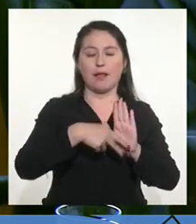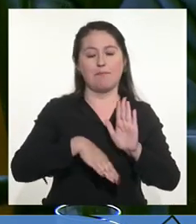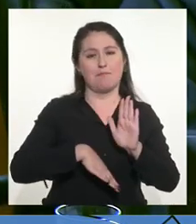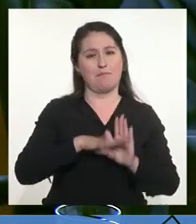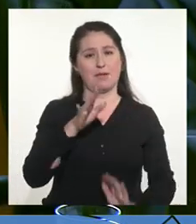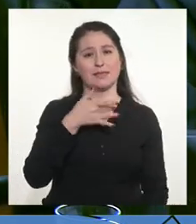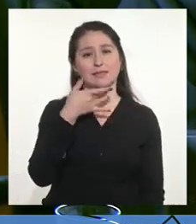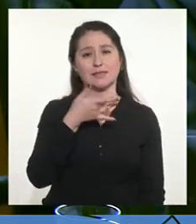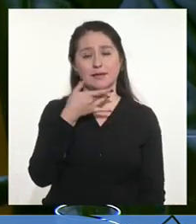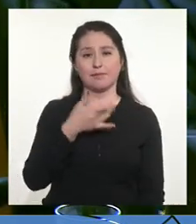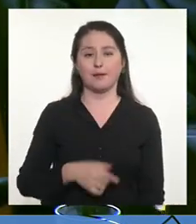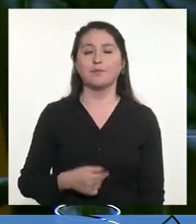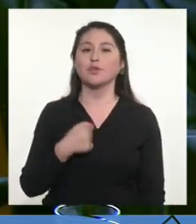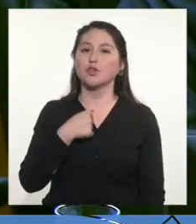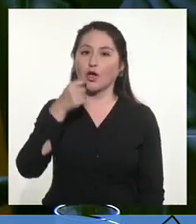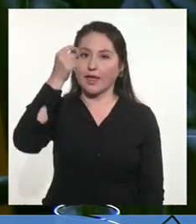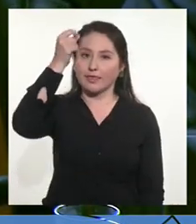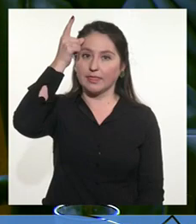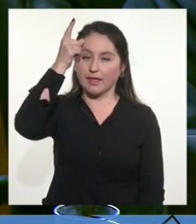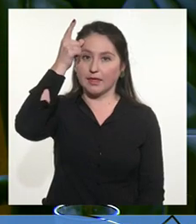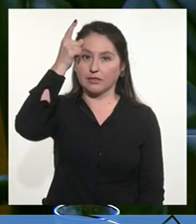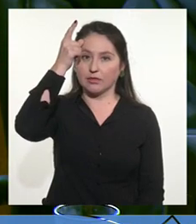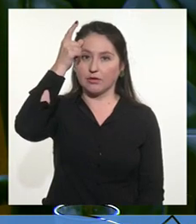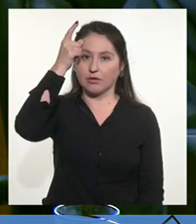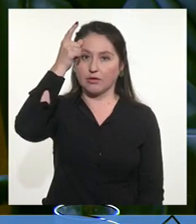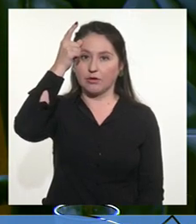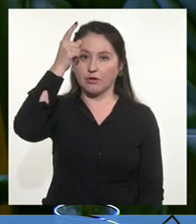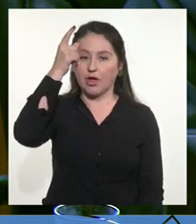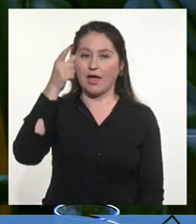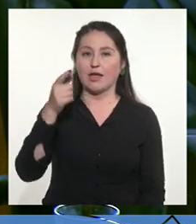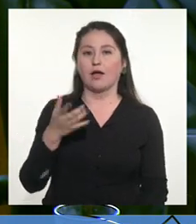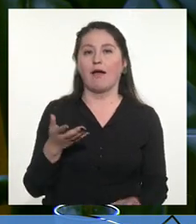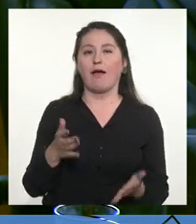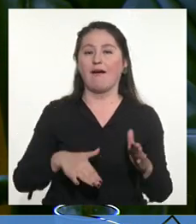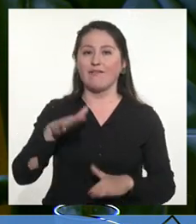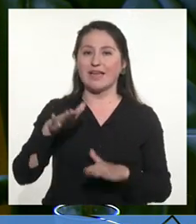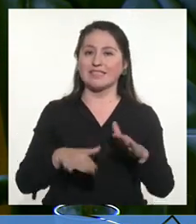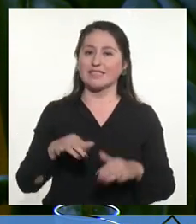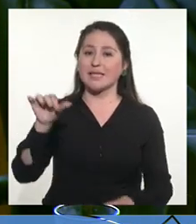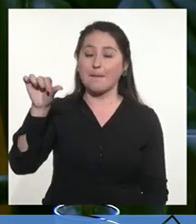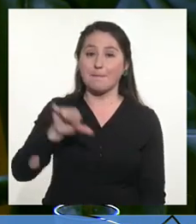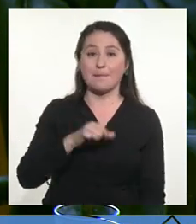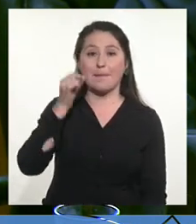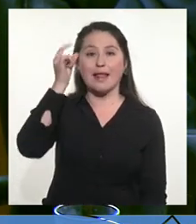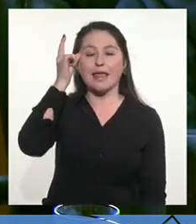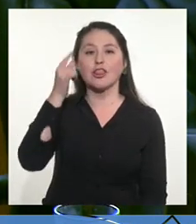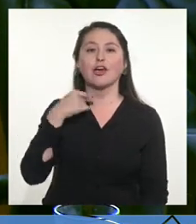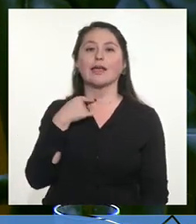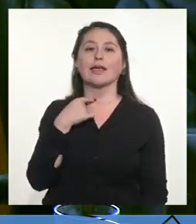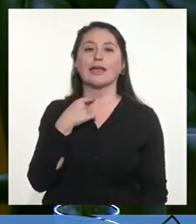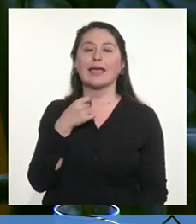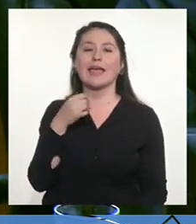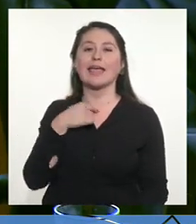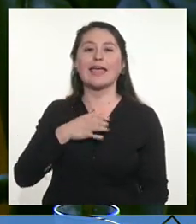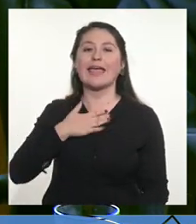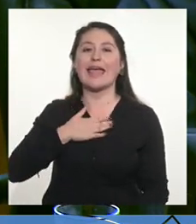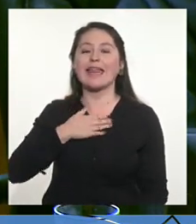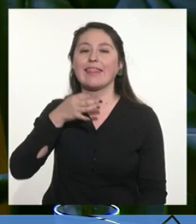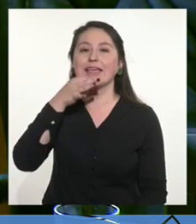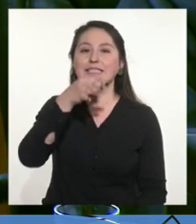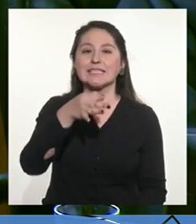entiendo que a veces hay un yo creo que un malentendido respeto en el sentido lo que puedan decir los parlamentarios pero a veces